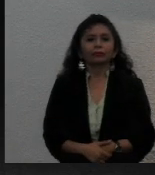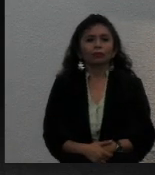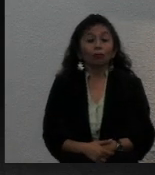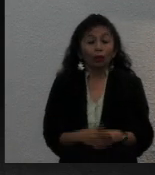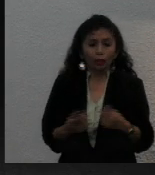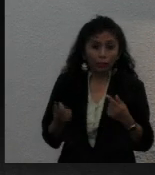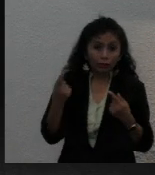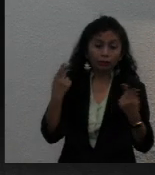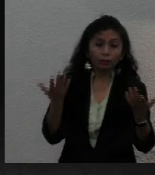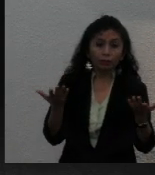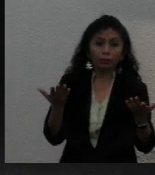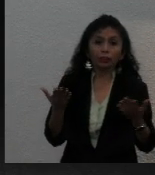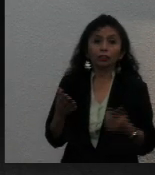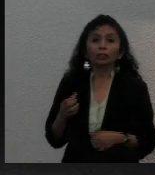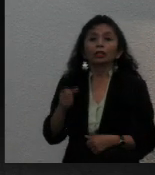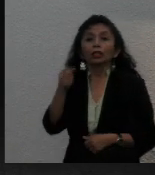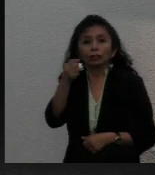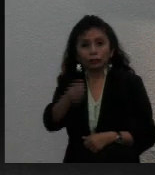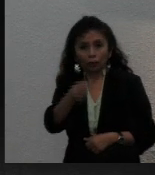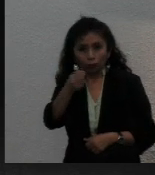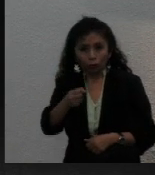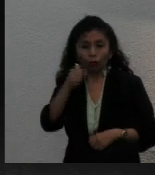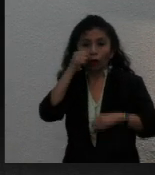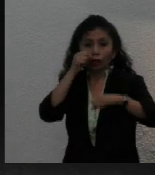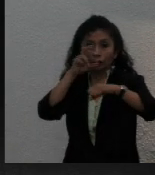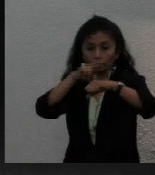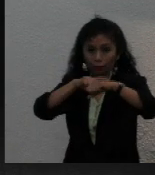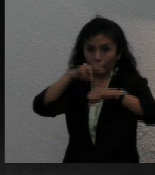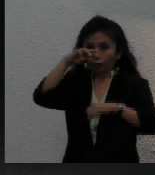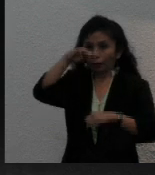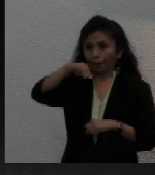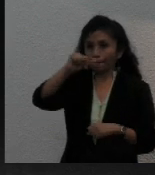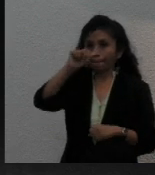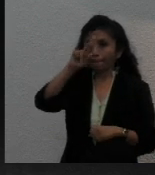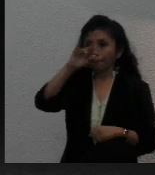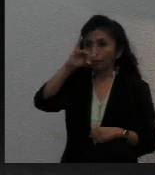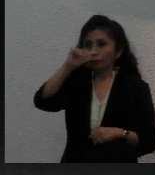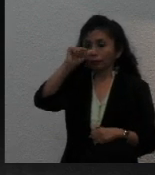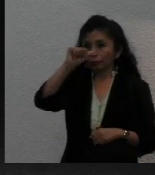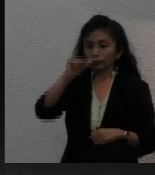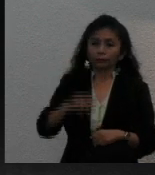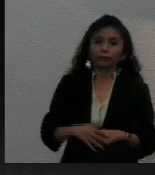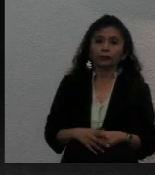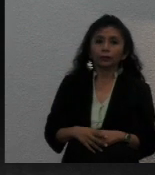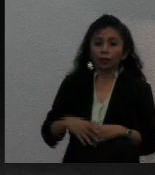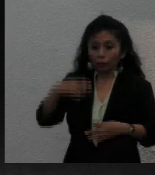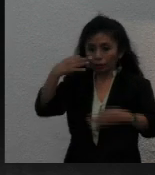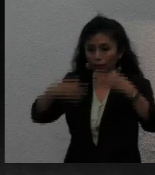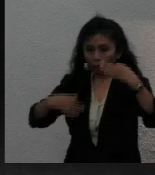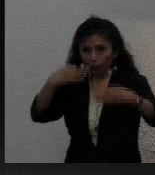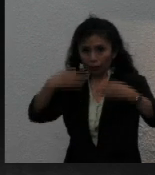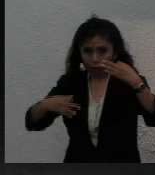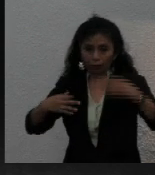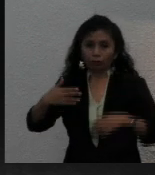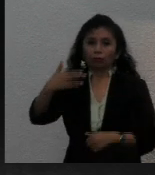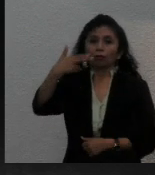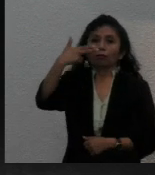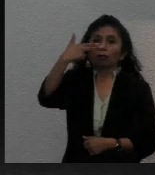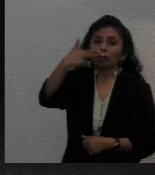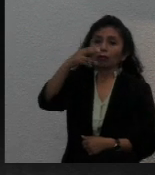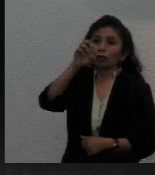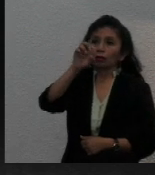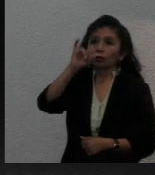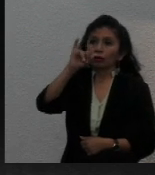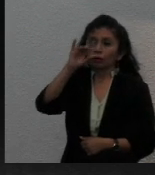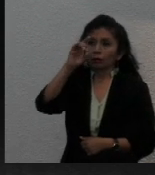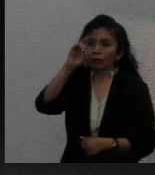muy particular, saludo a la secretaria de Gobierno, la licenciada María Cristina Torres Gómez, y al magistrado presidente del Tribunal Superior de Justicia del Estado